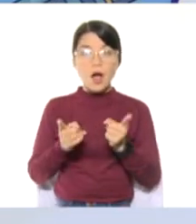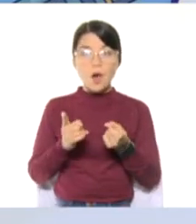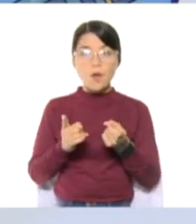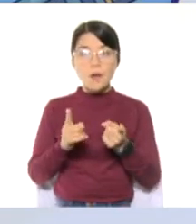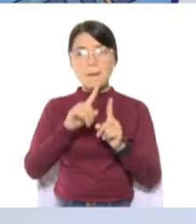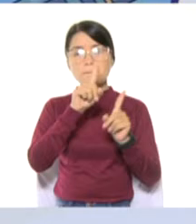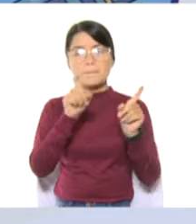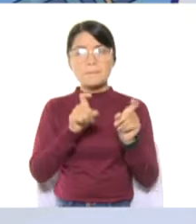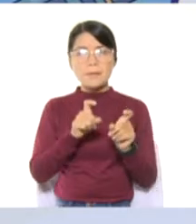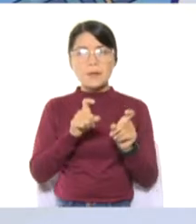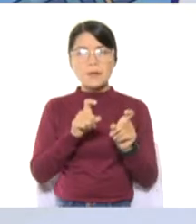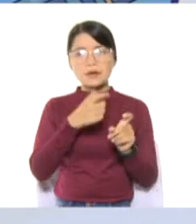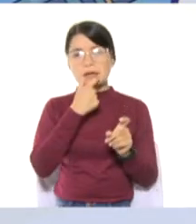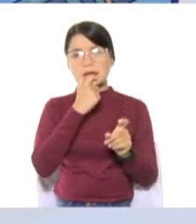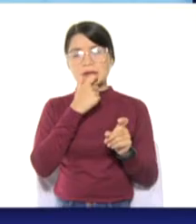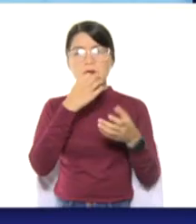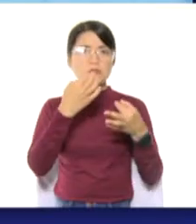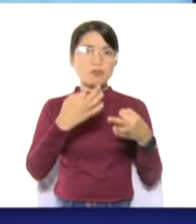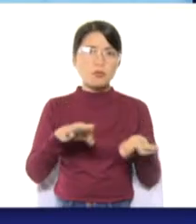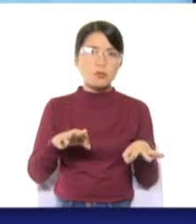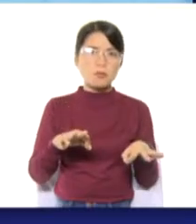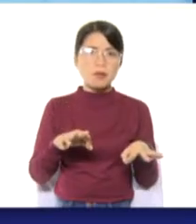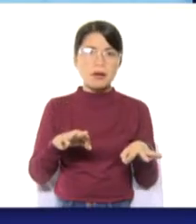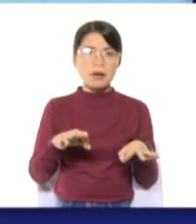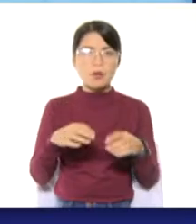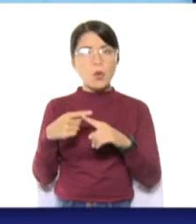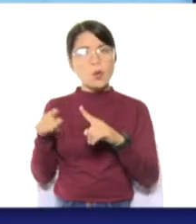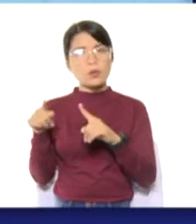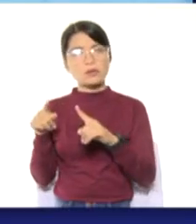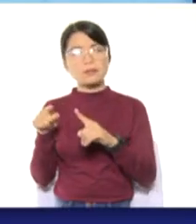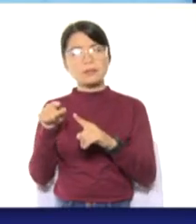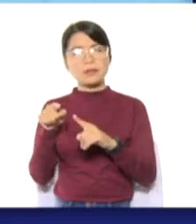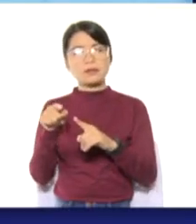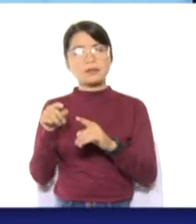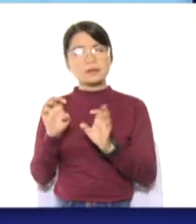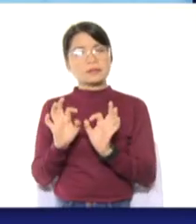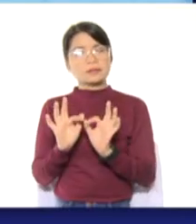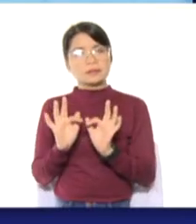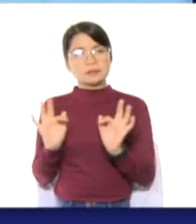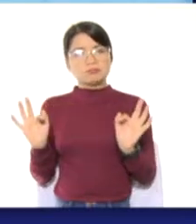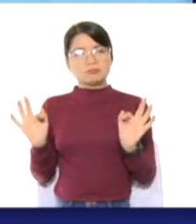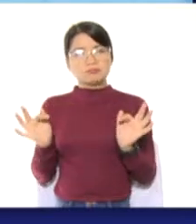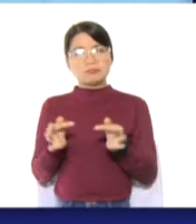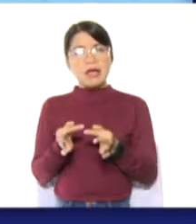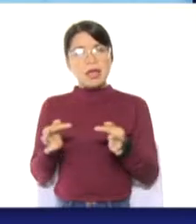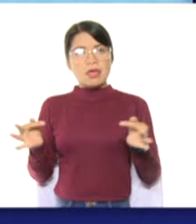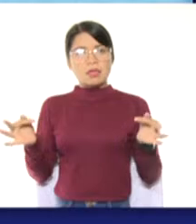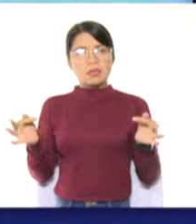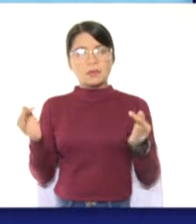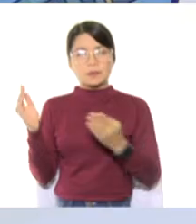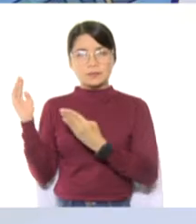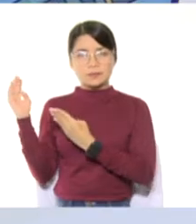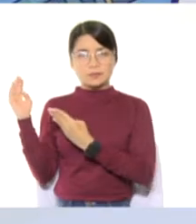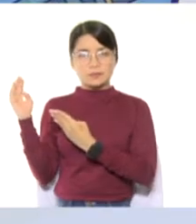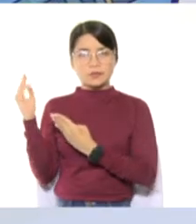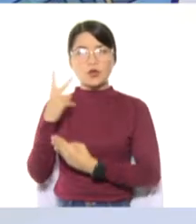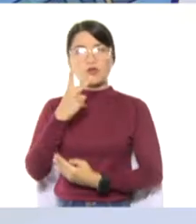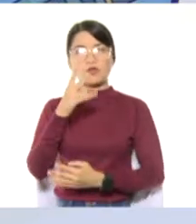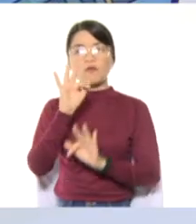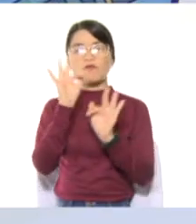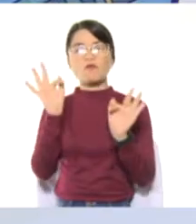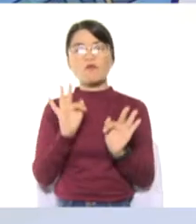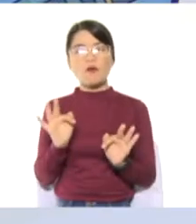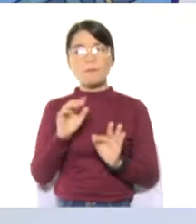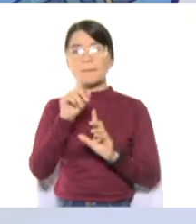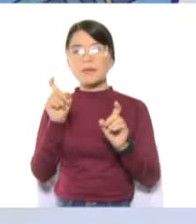con informales. ¿Okay? Entonces, what's the time is it? O what time is it? Cuando preguntamos la hora. ¿Okay?